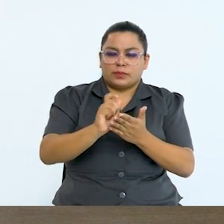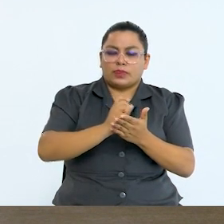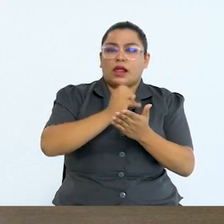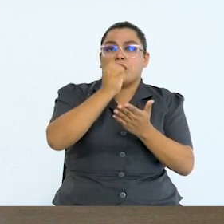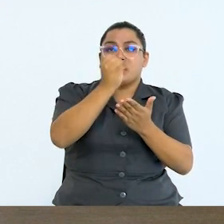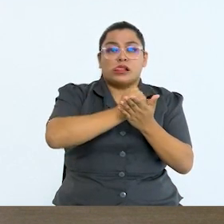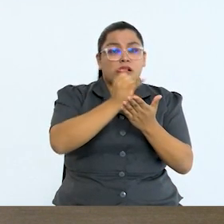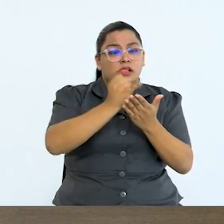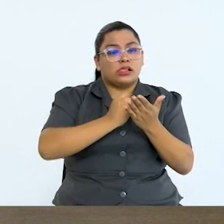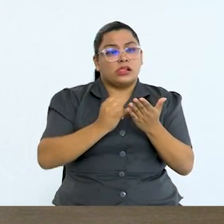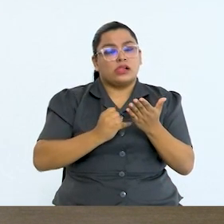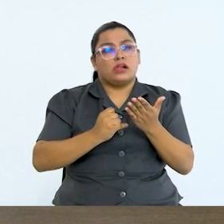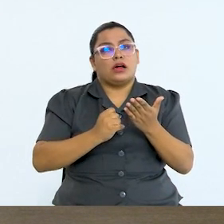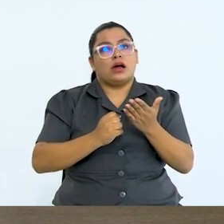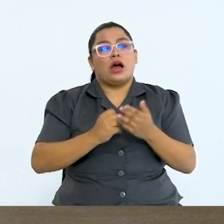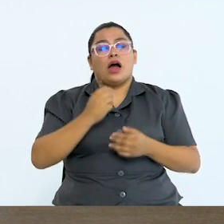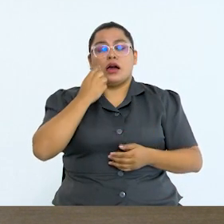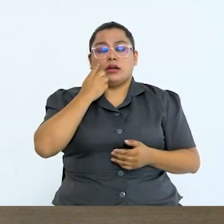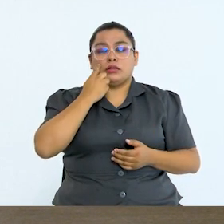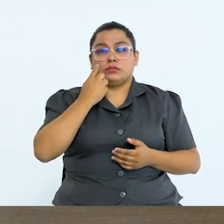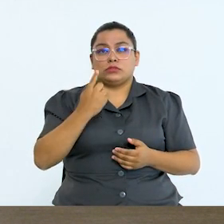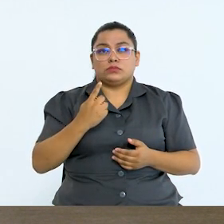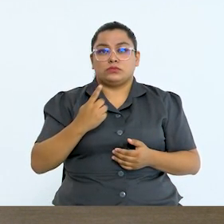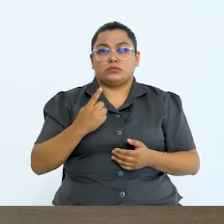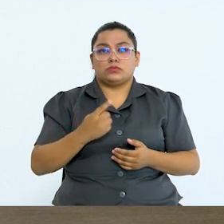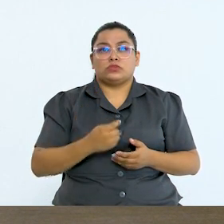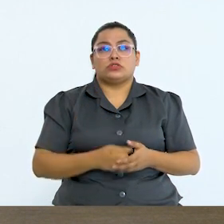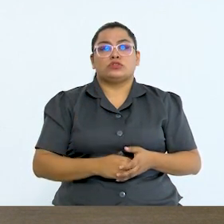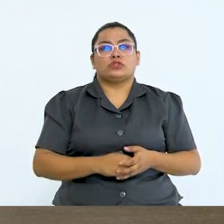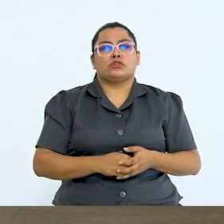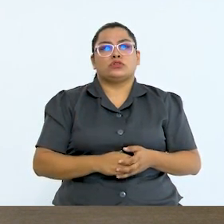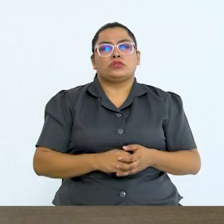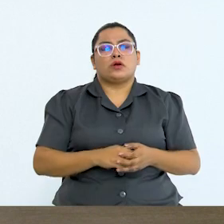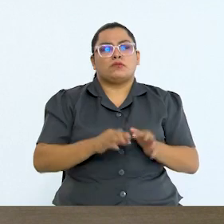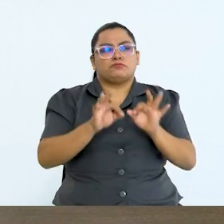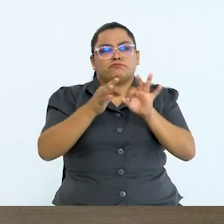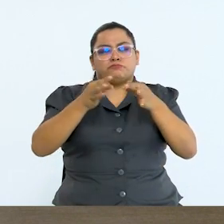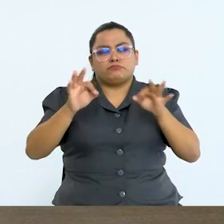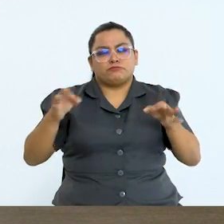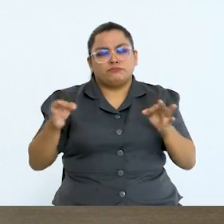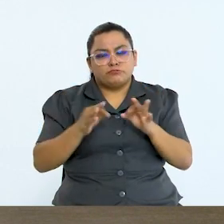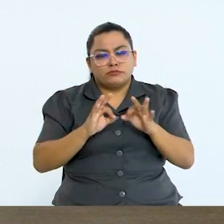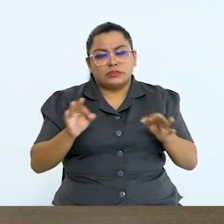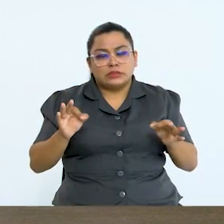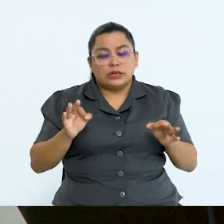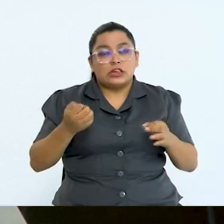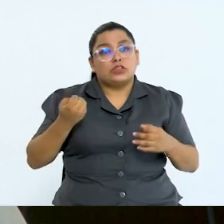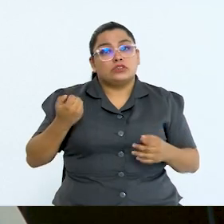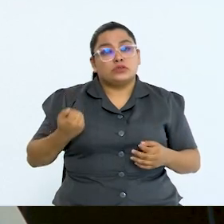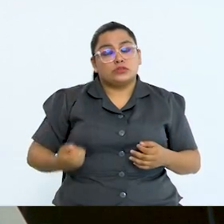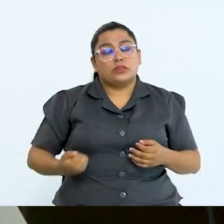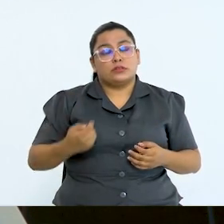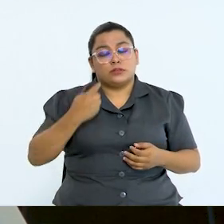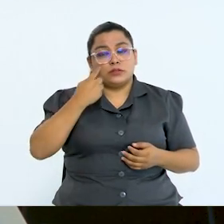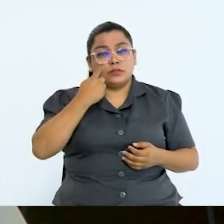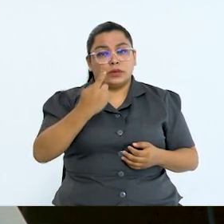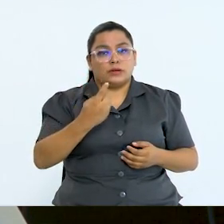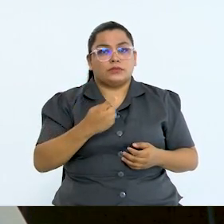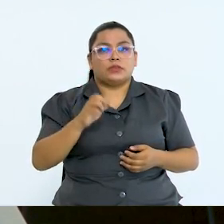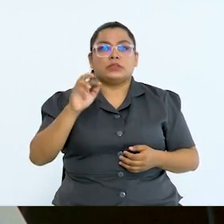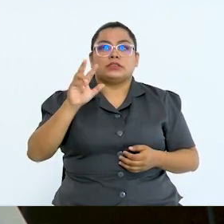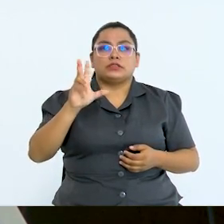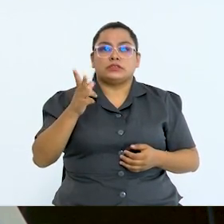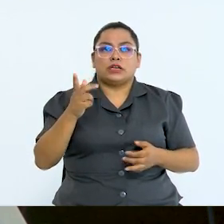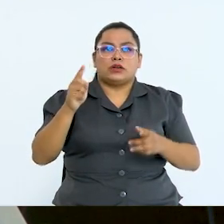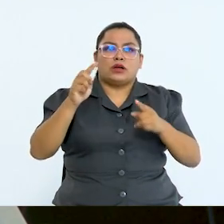él. En ellos podemos encontrar parte del texto en gris para que el estudiante repinte. En el caso de tercero a